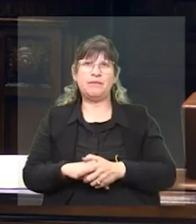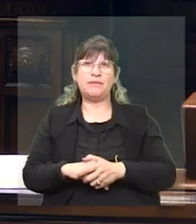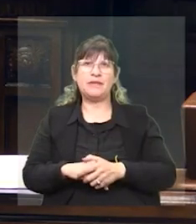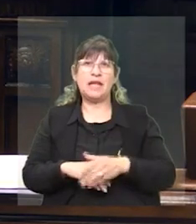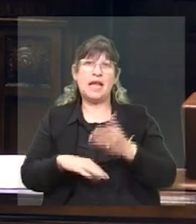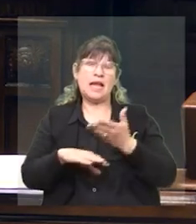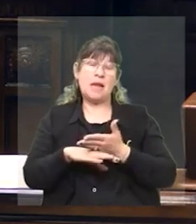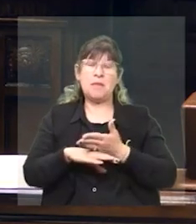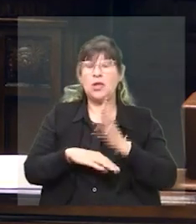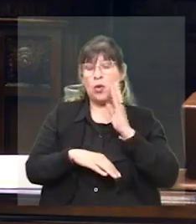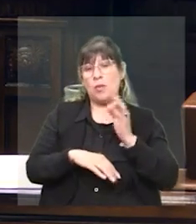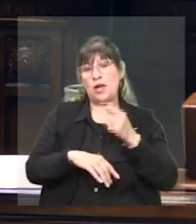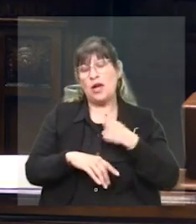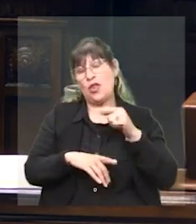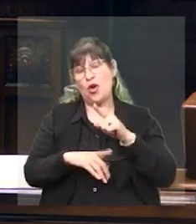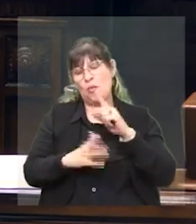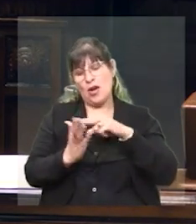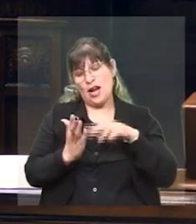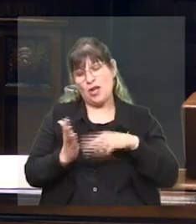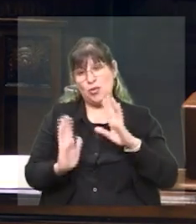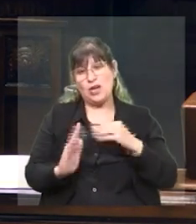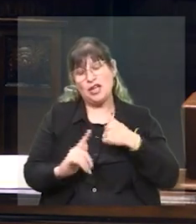disculpas por la lectura que no es mi fuerte